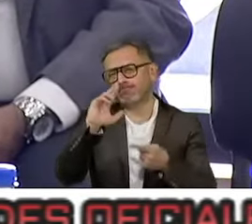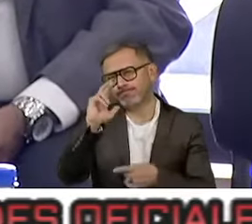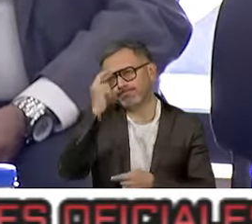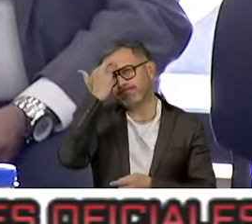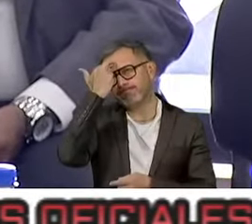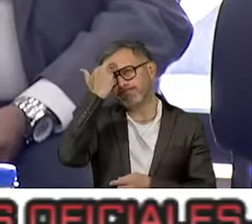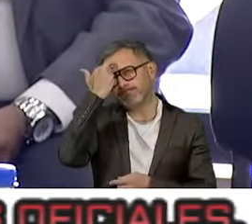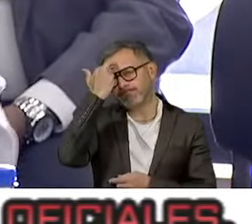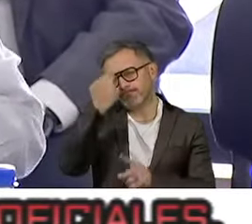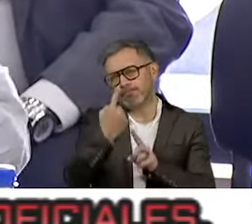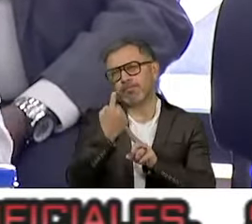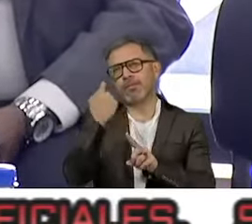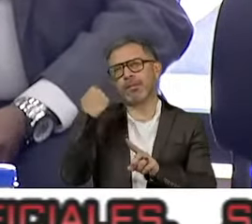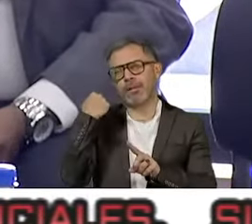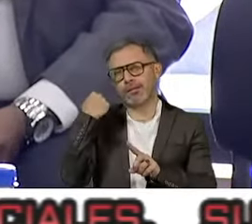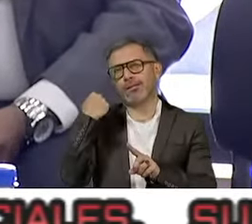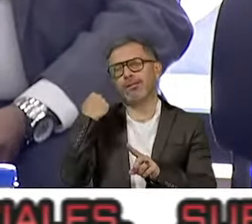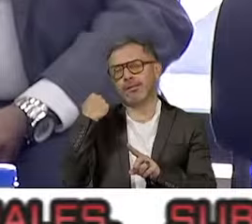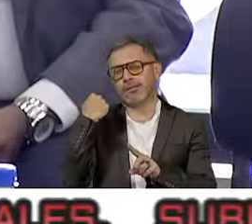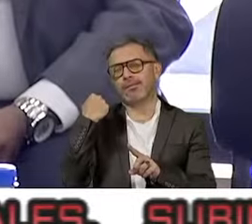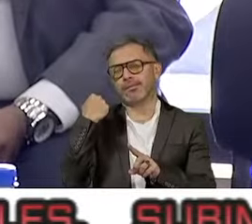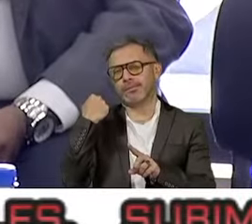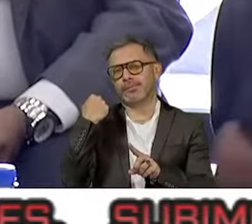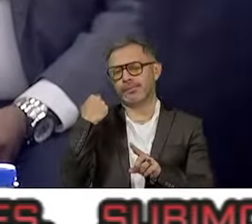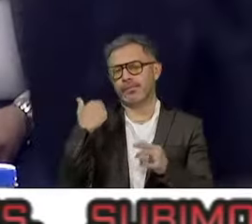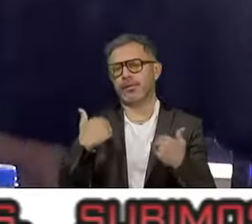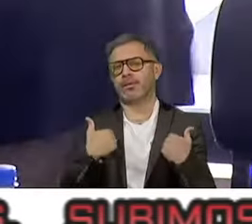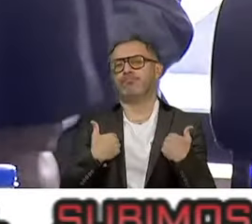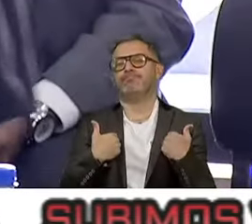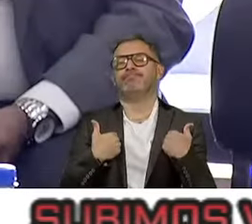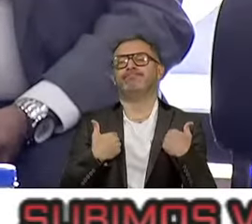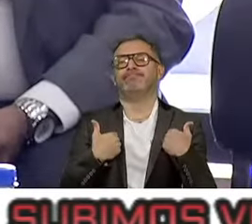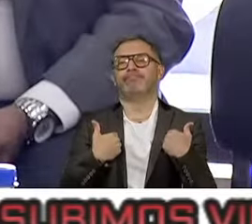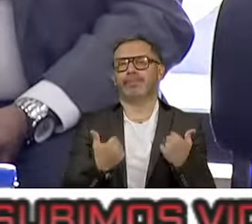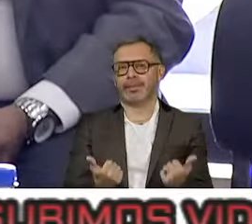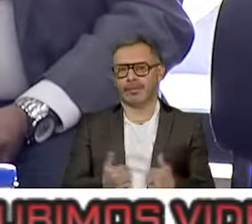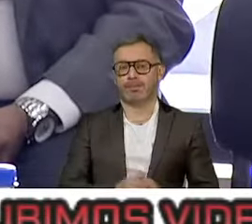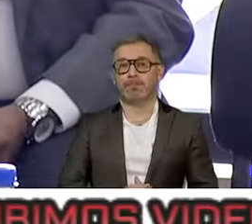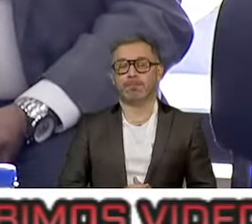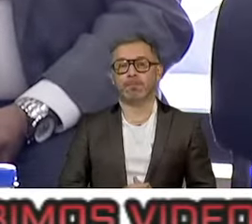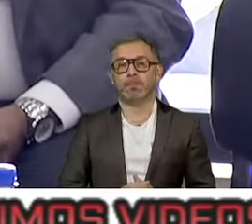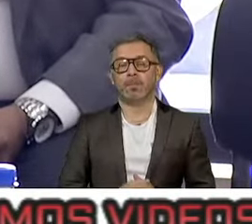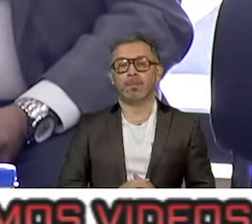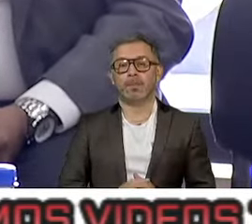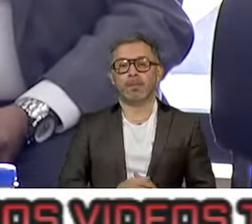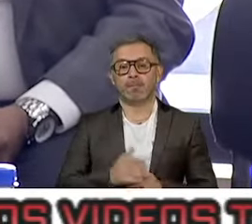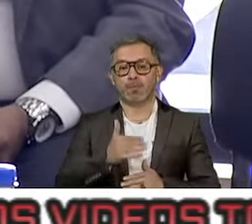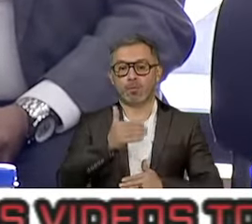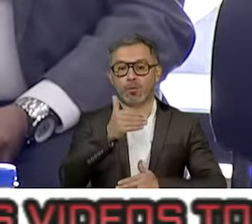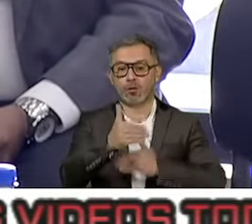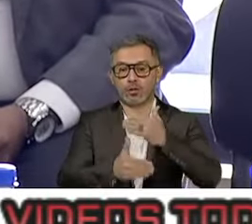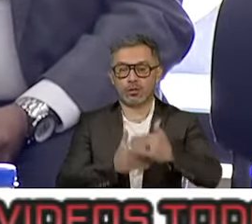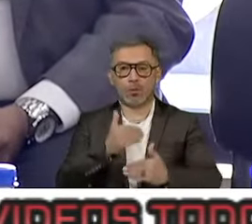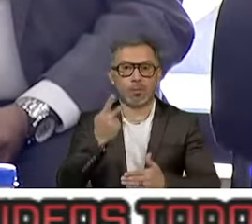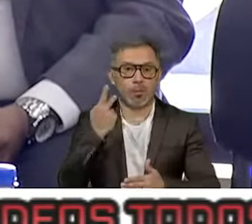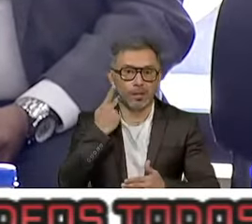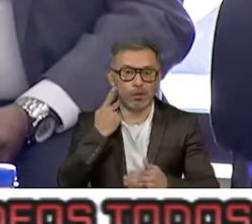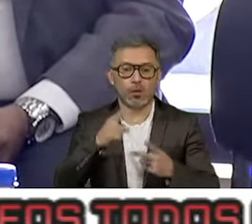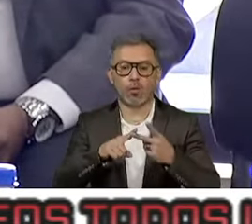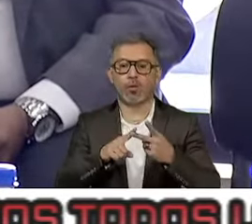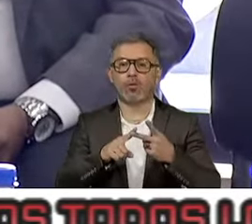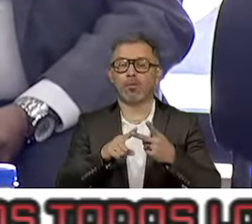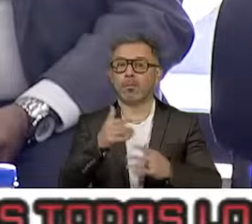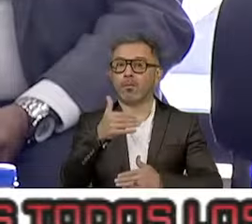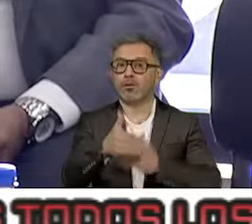entender, comprender que los procesos políticos, los procesos electorales son complejos, son